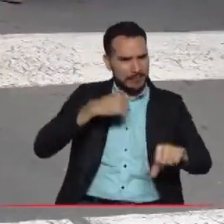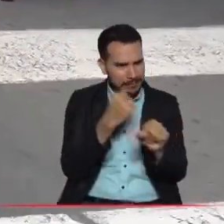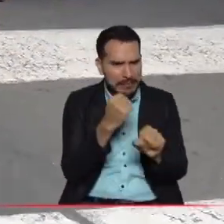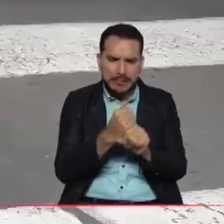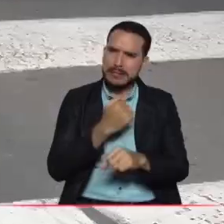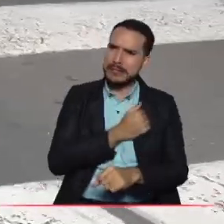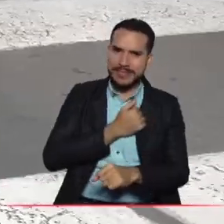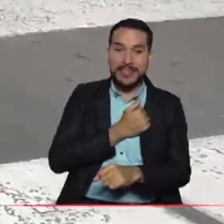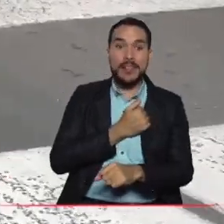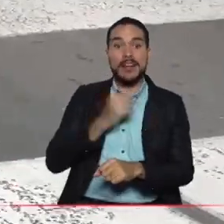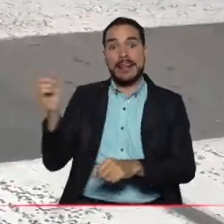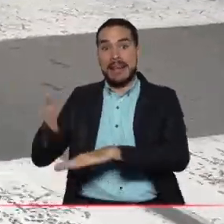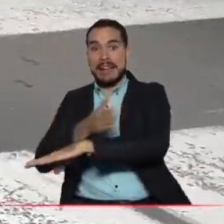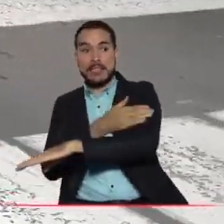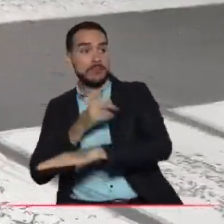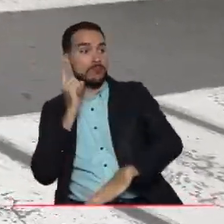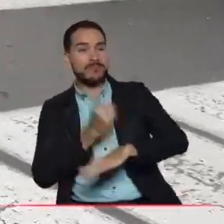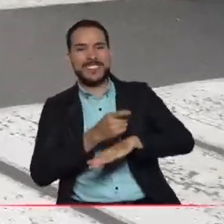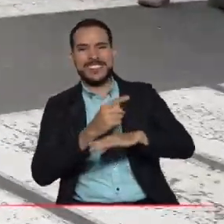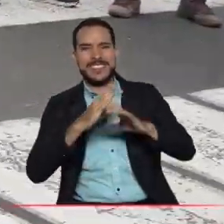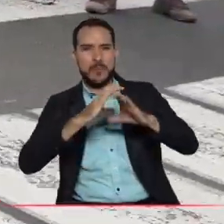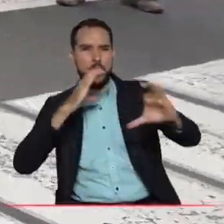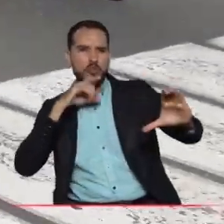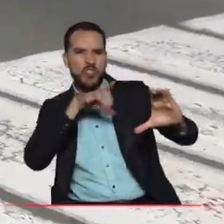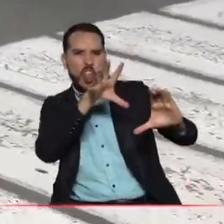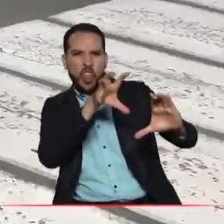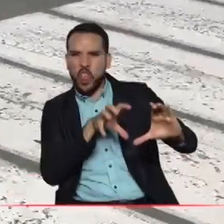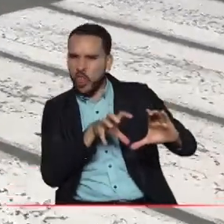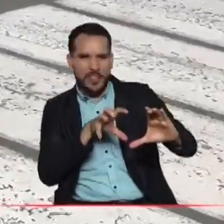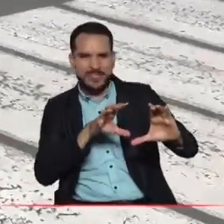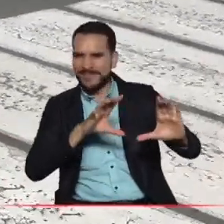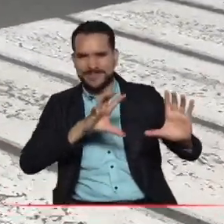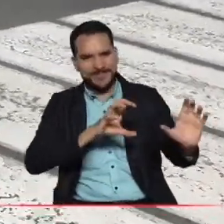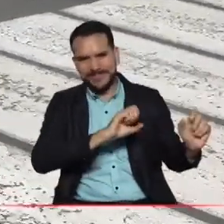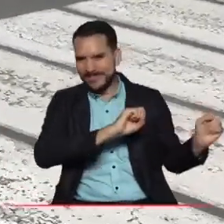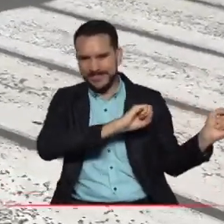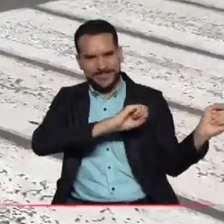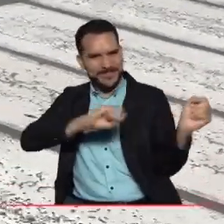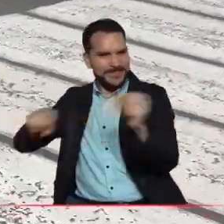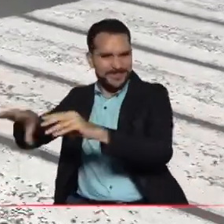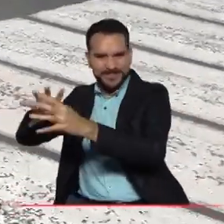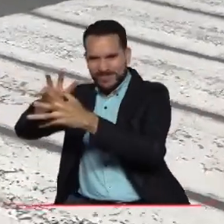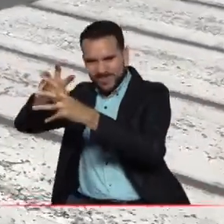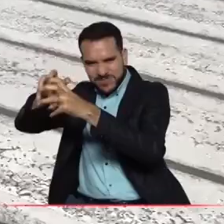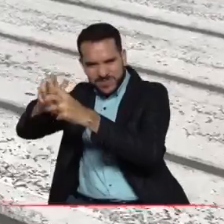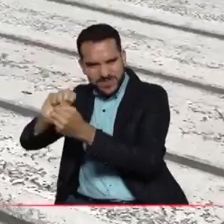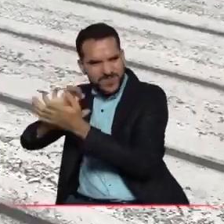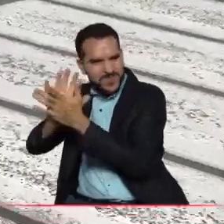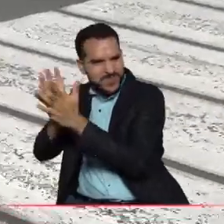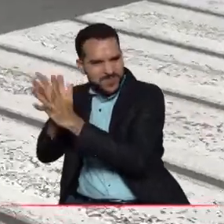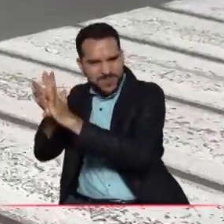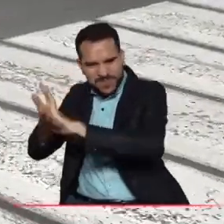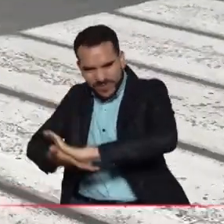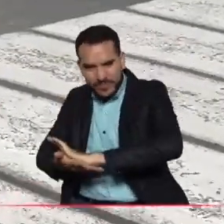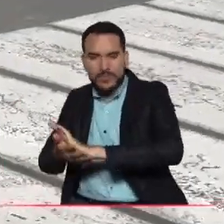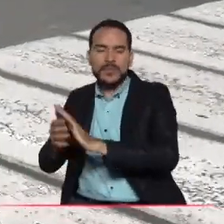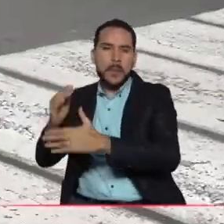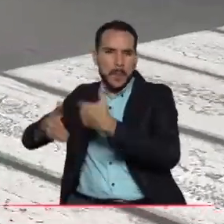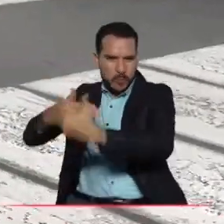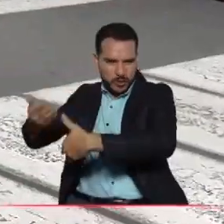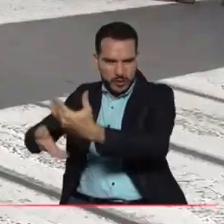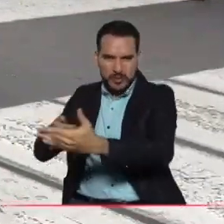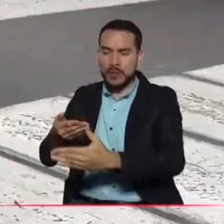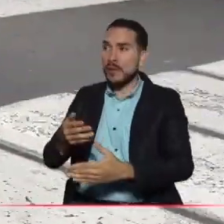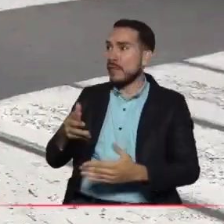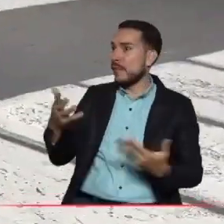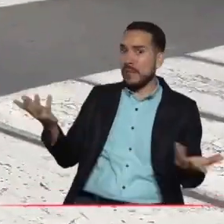han expresado que deben hacerlo, pues tiene un costo aproximado de 200 millones de pesos, recursos que ellos no tienen y son los que le están pidiendo al gobierno